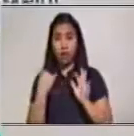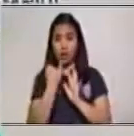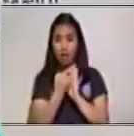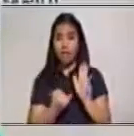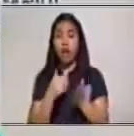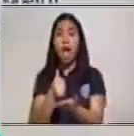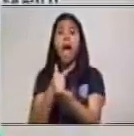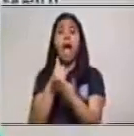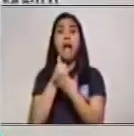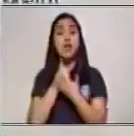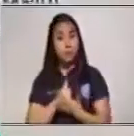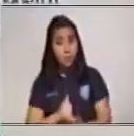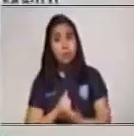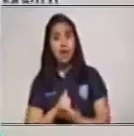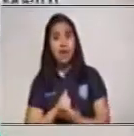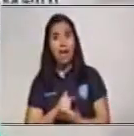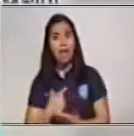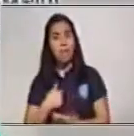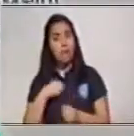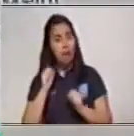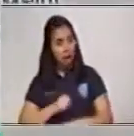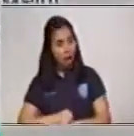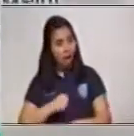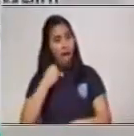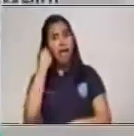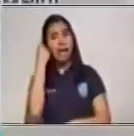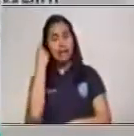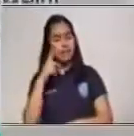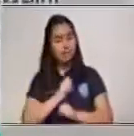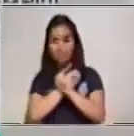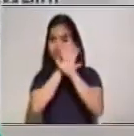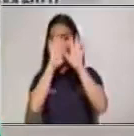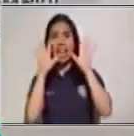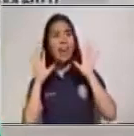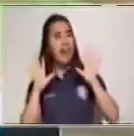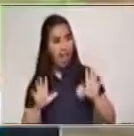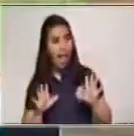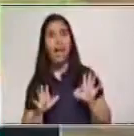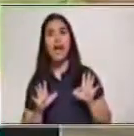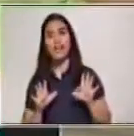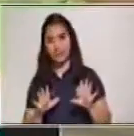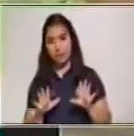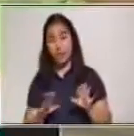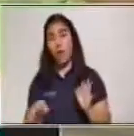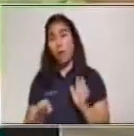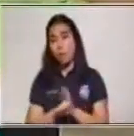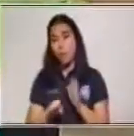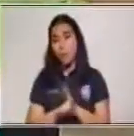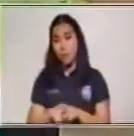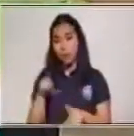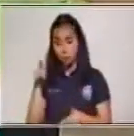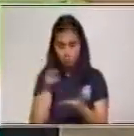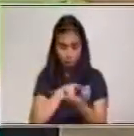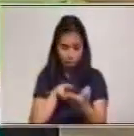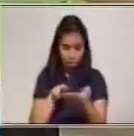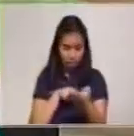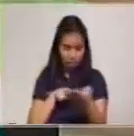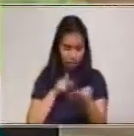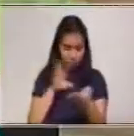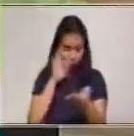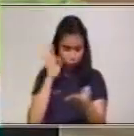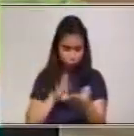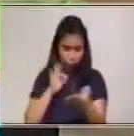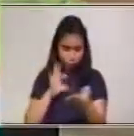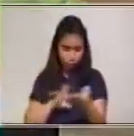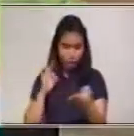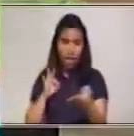y clara del tema. Esta parte tú pues buscas esas ideas, las sintetizas según lo que tú